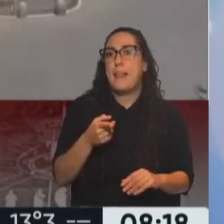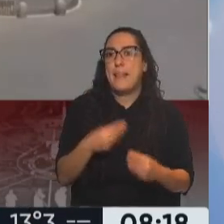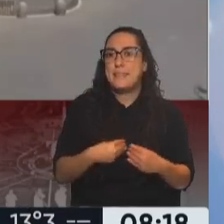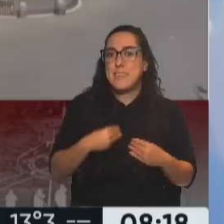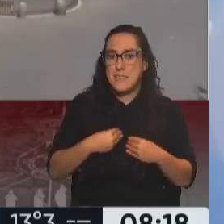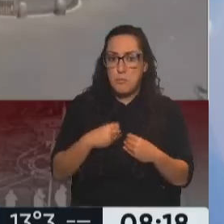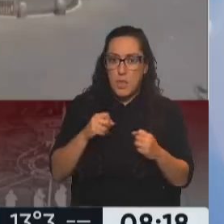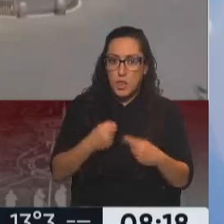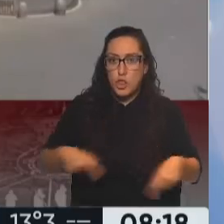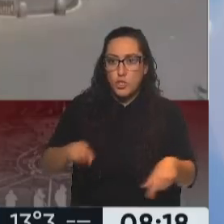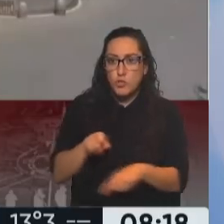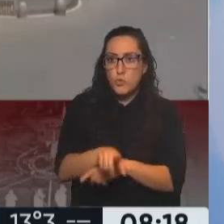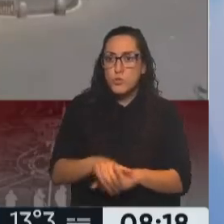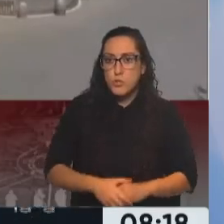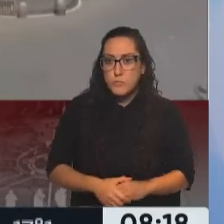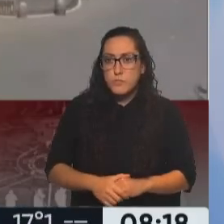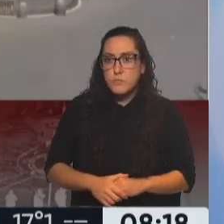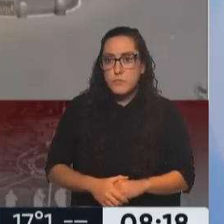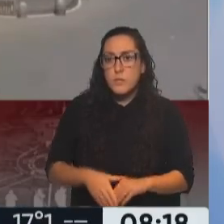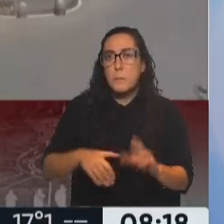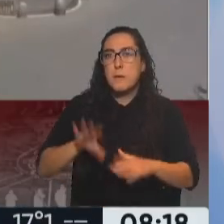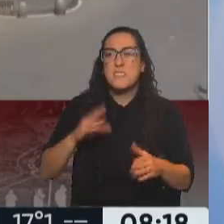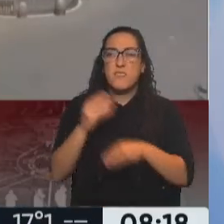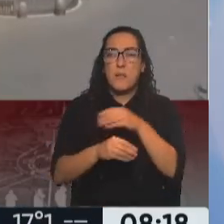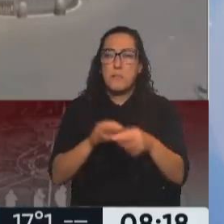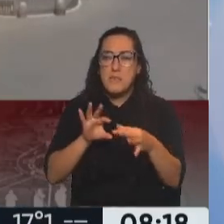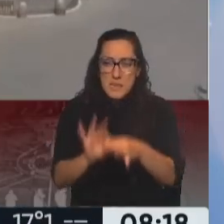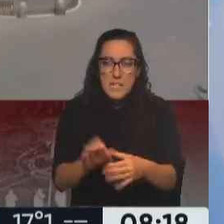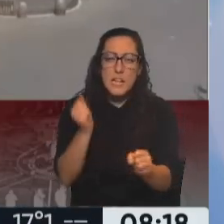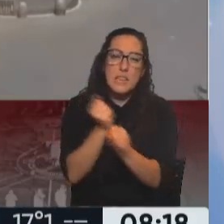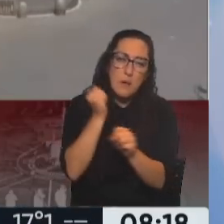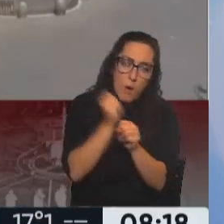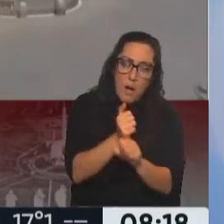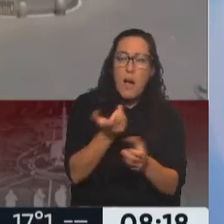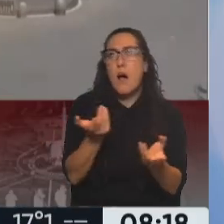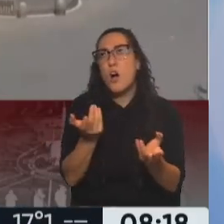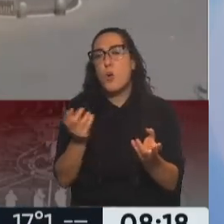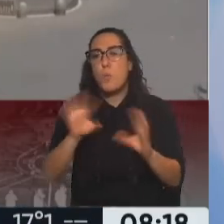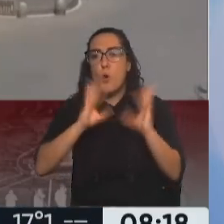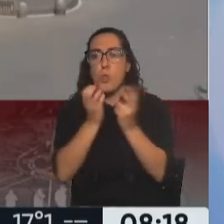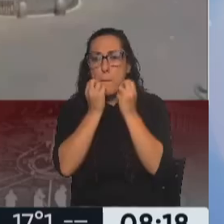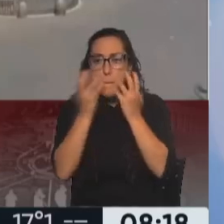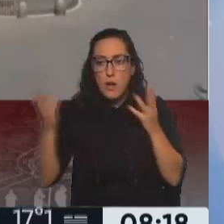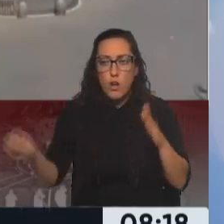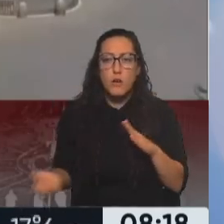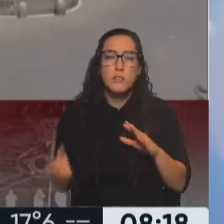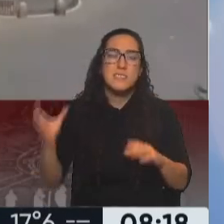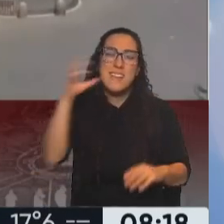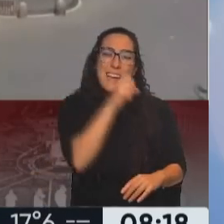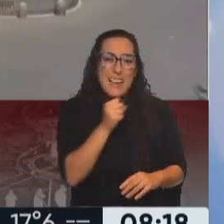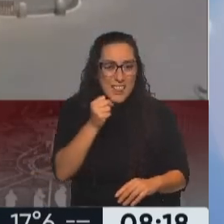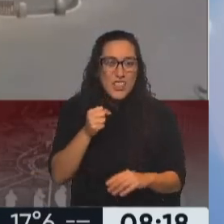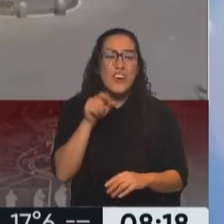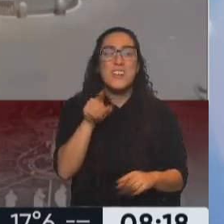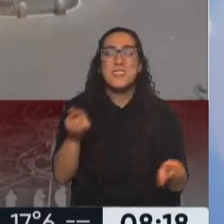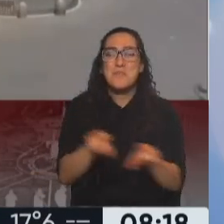sentía también. Y después, bueno, cosas que tenían que ver con la familia, con el trabajo, con Claves para un Mundo Mejor. Siempre digo que Claves para un Mundo Mejor es el mismo